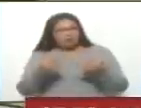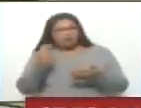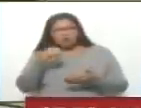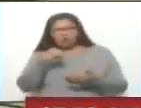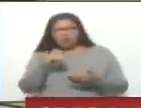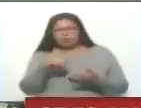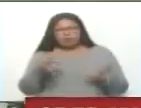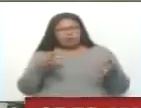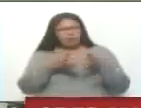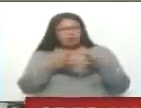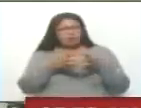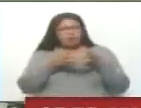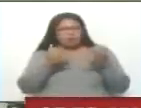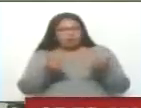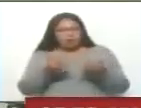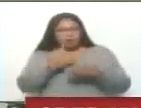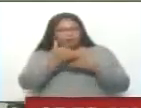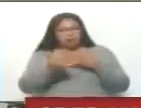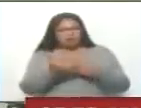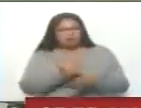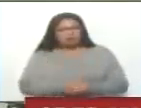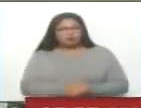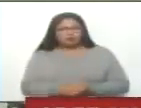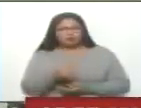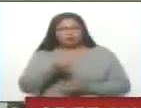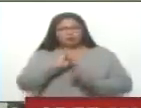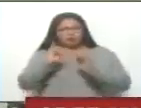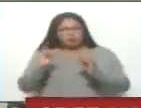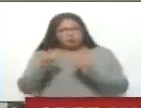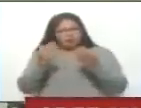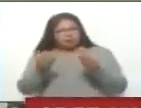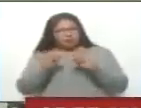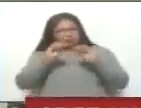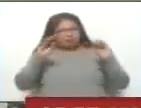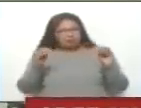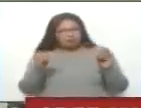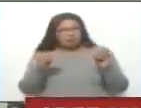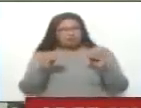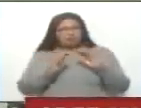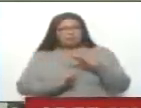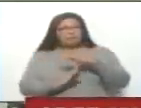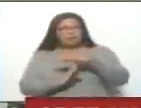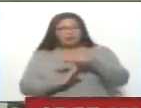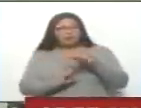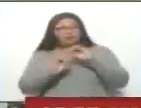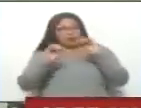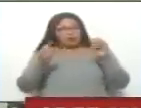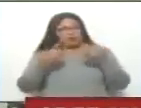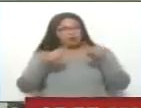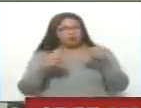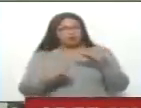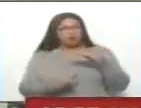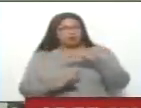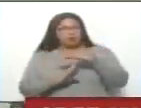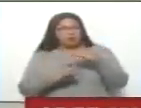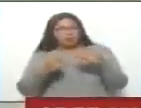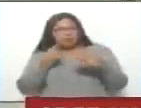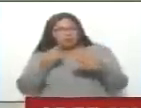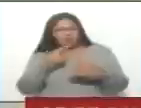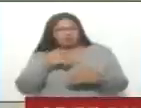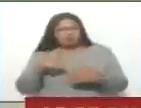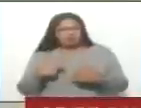la convención colectiva, ese proyecto, hoy los mismos que están convocando a paro, convocarían a otro paro por decir que nosotros